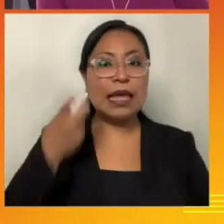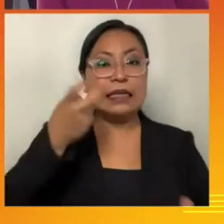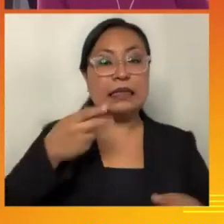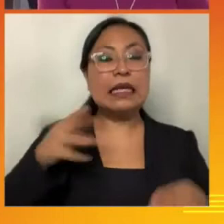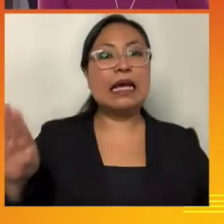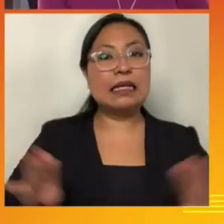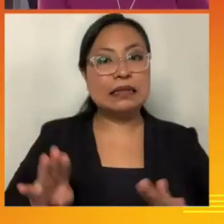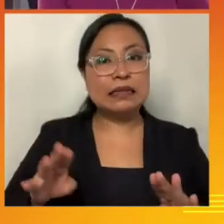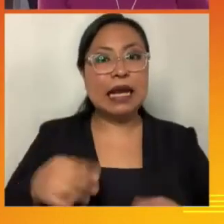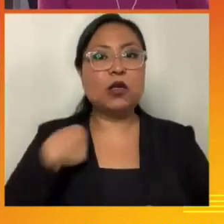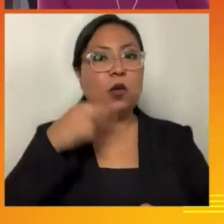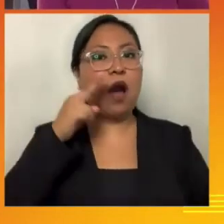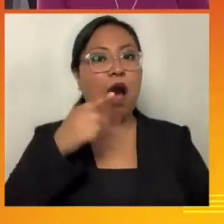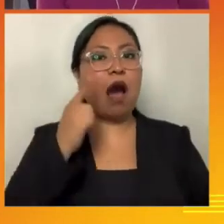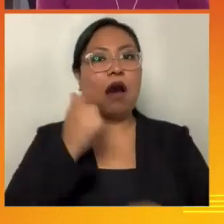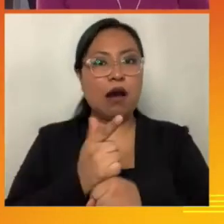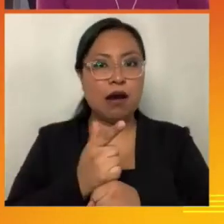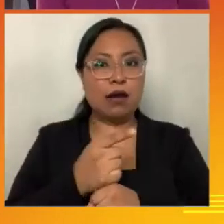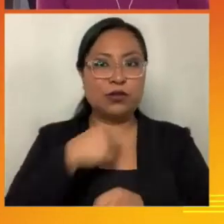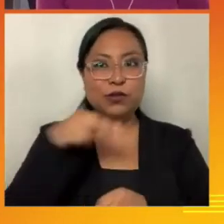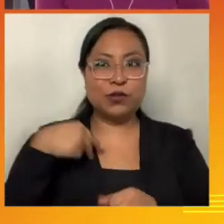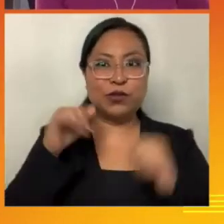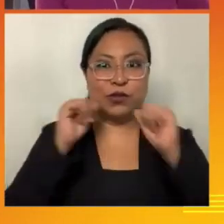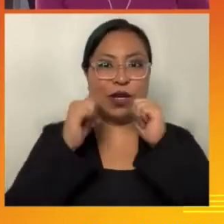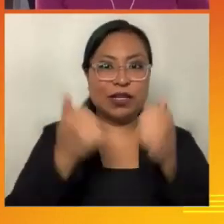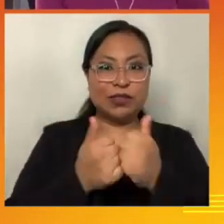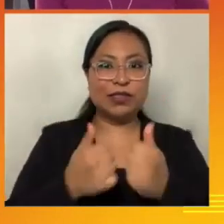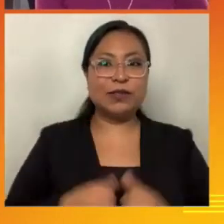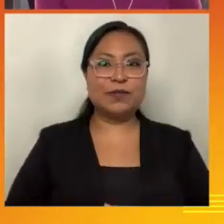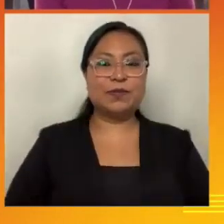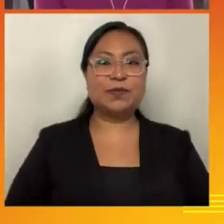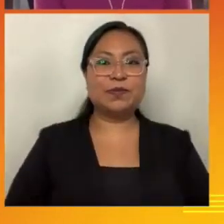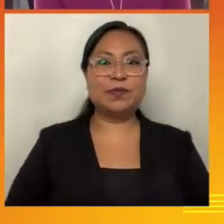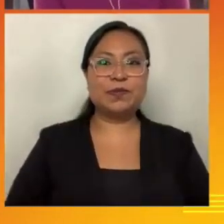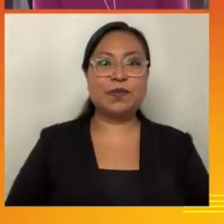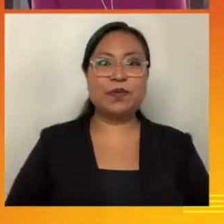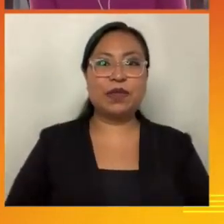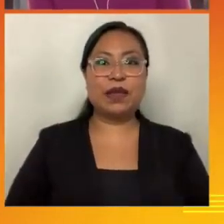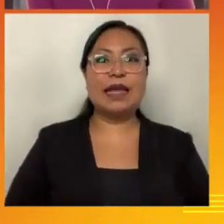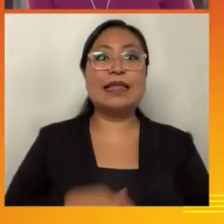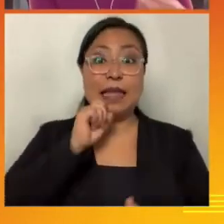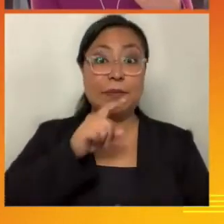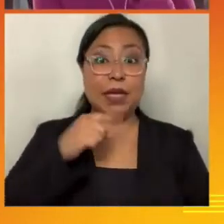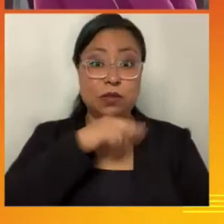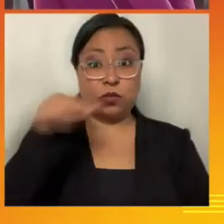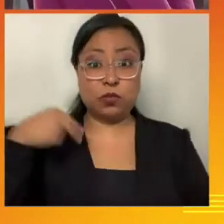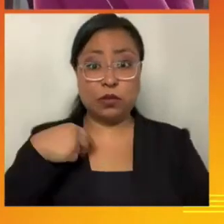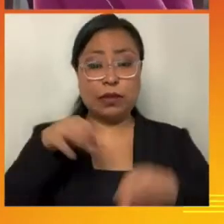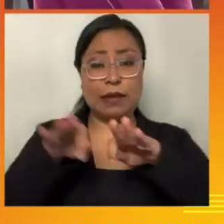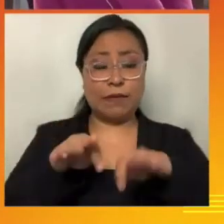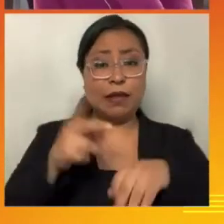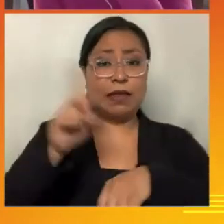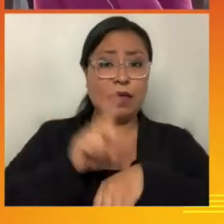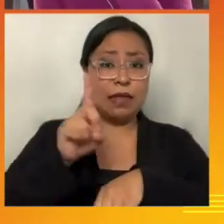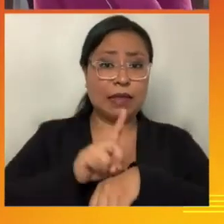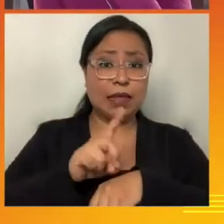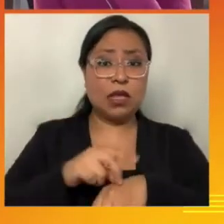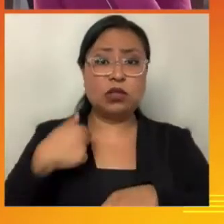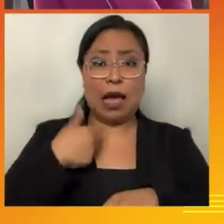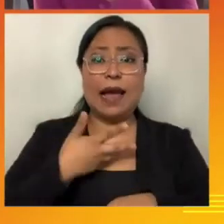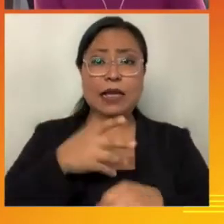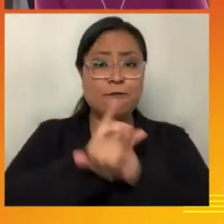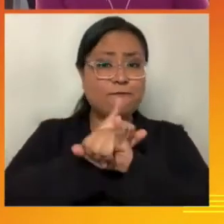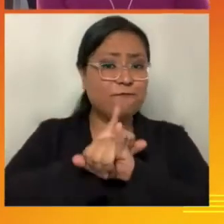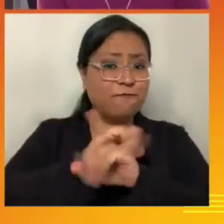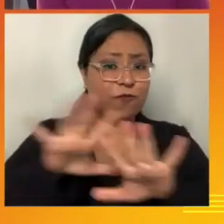hemos identificado desde acá. Dentro de todo este trabajo diario también estamos generando muchísima información en